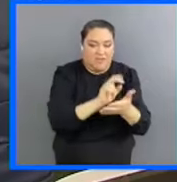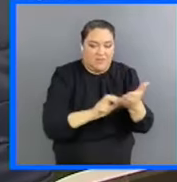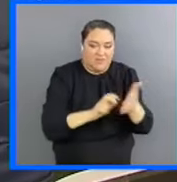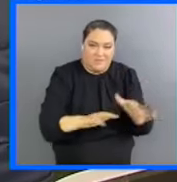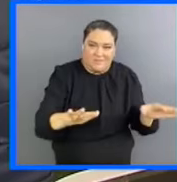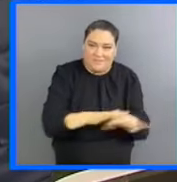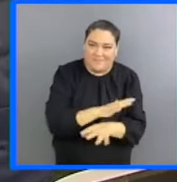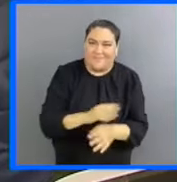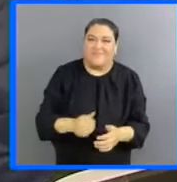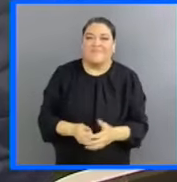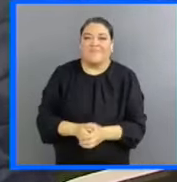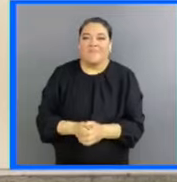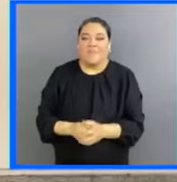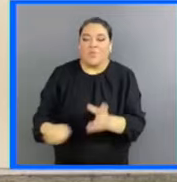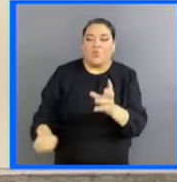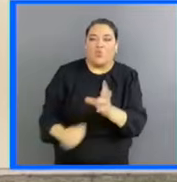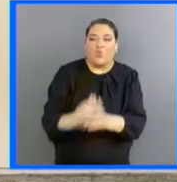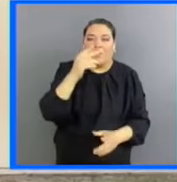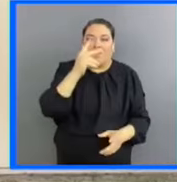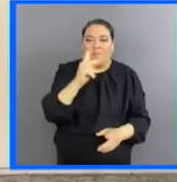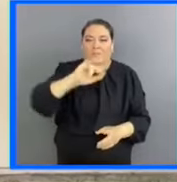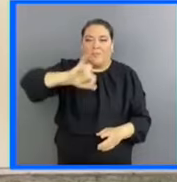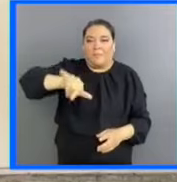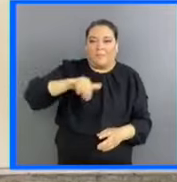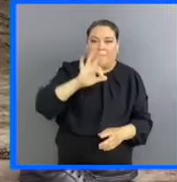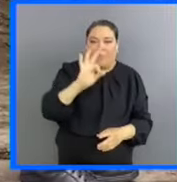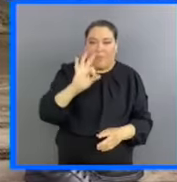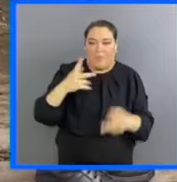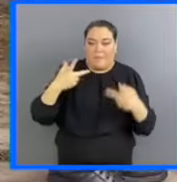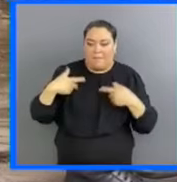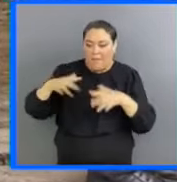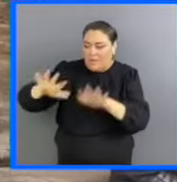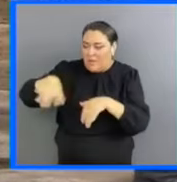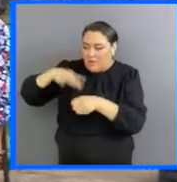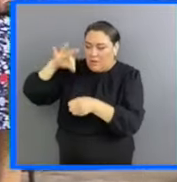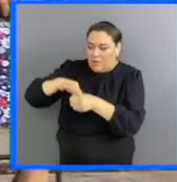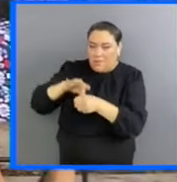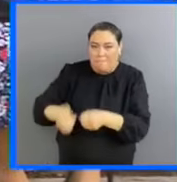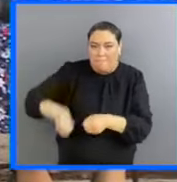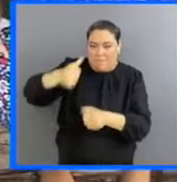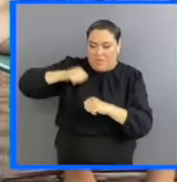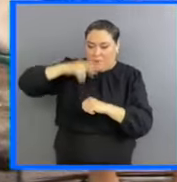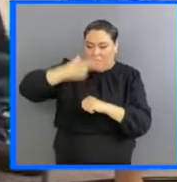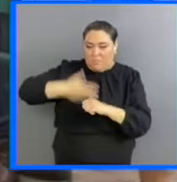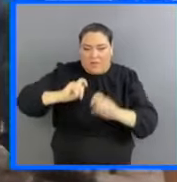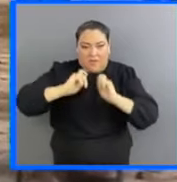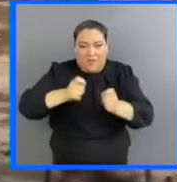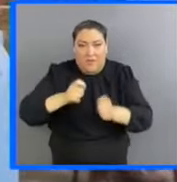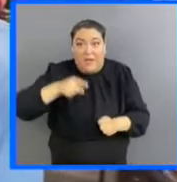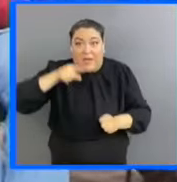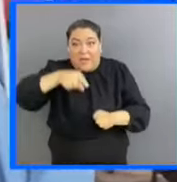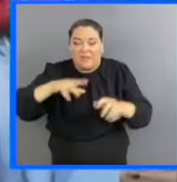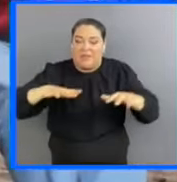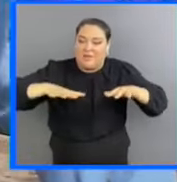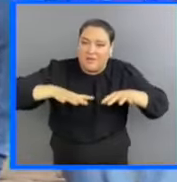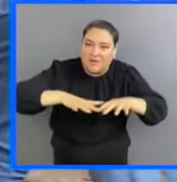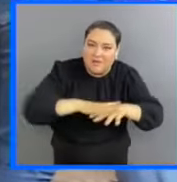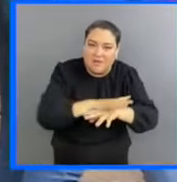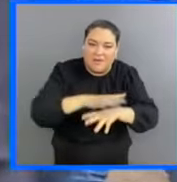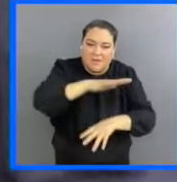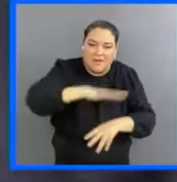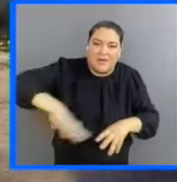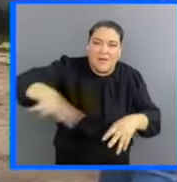El nuevo Poder Judicial surgido de la primera elección popular debe ser fuente de transformación de la realidad social que viven